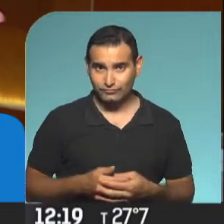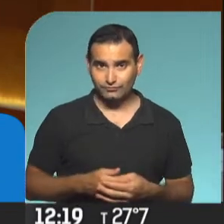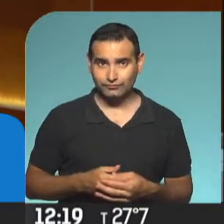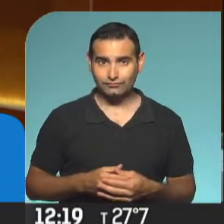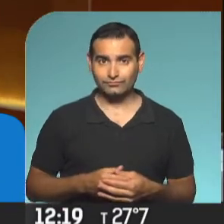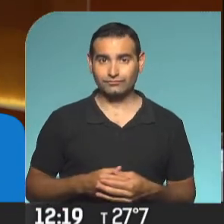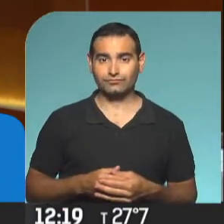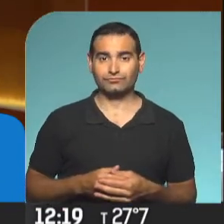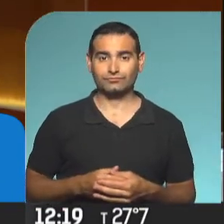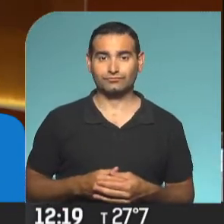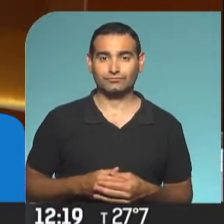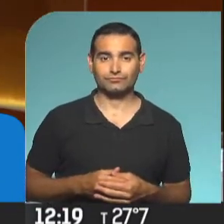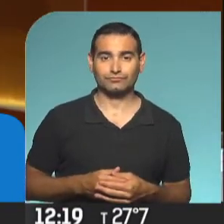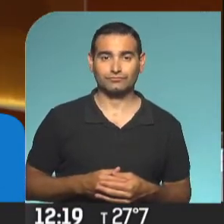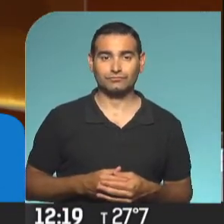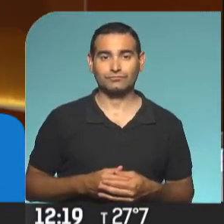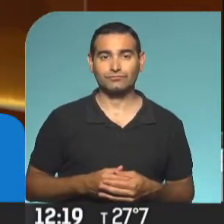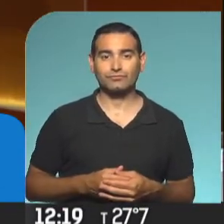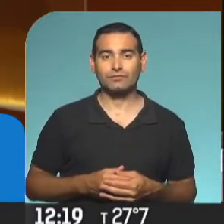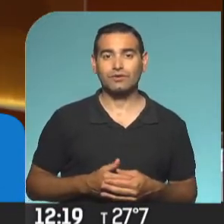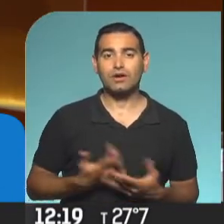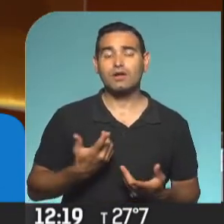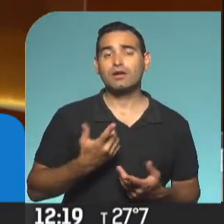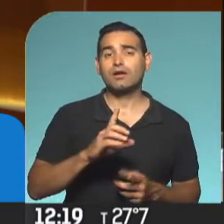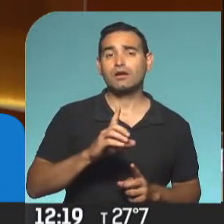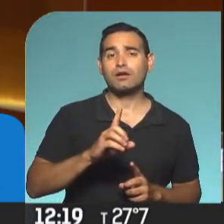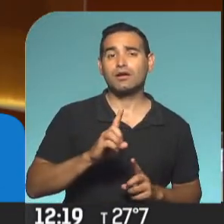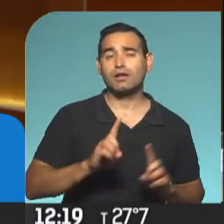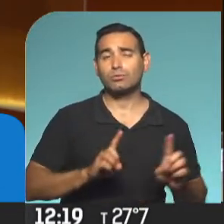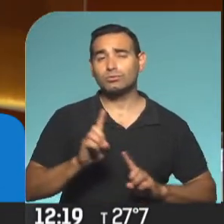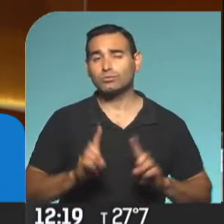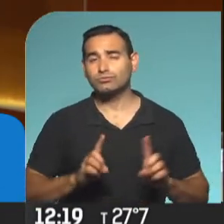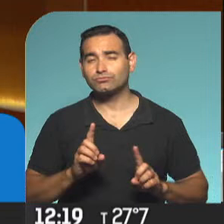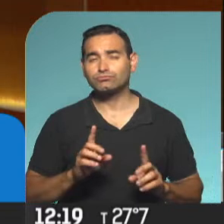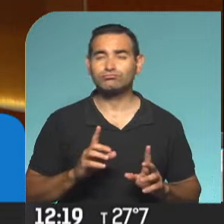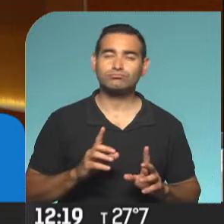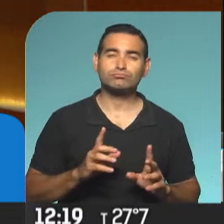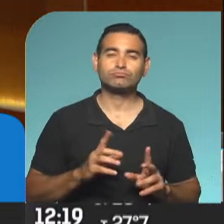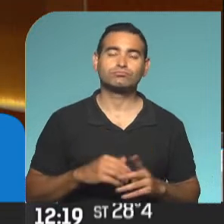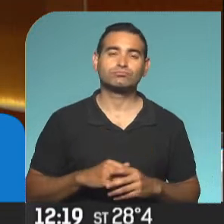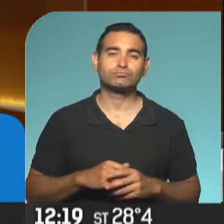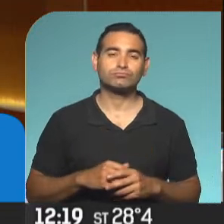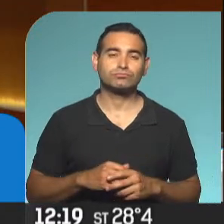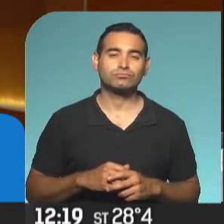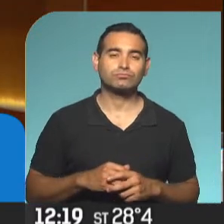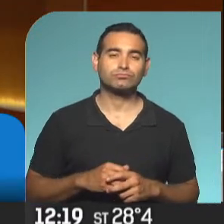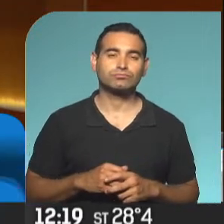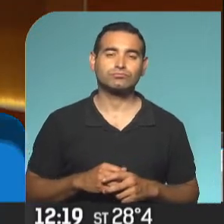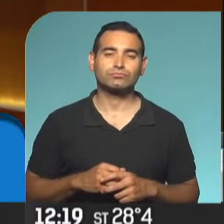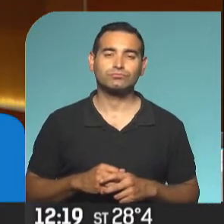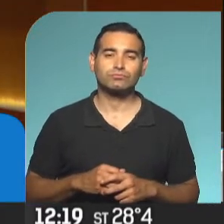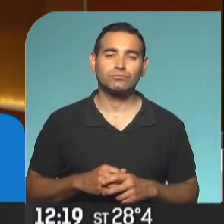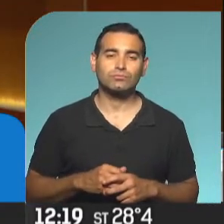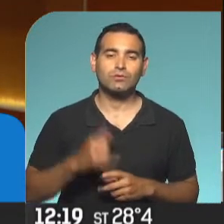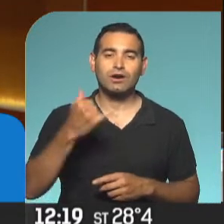estamos atravesando todavía en plena pandemia, y por allí algunas, a ver, la forma de analizar también esta declaración tiene que ver con un